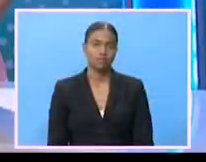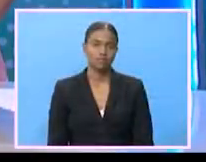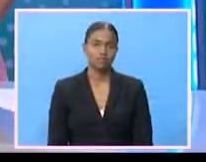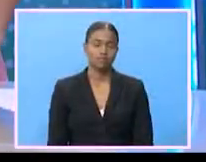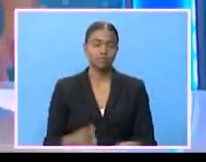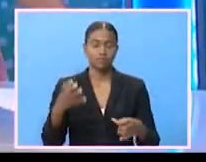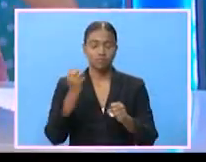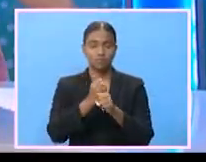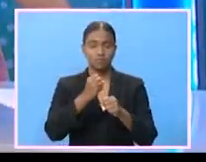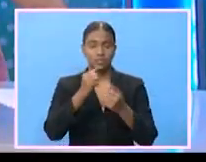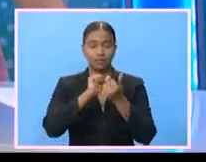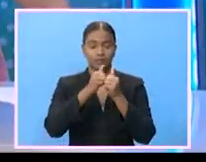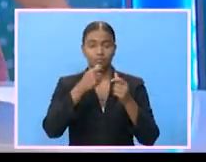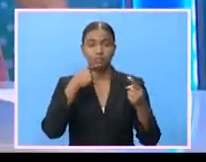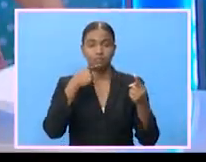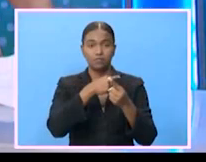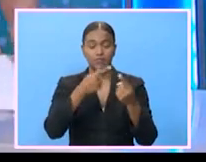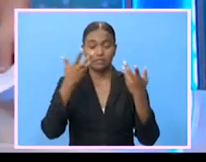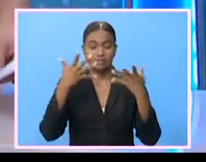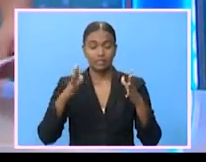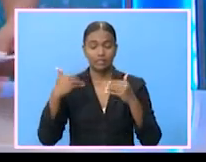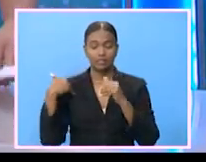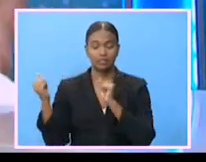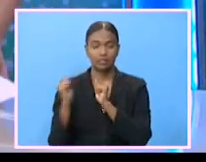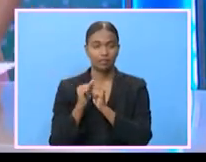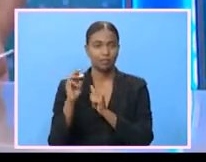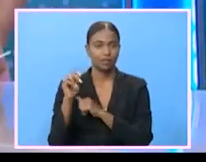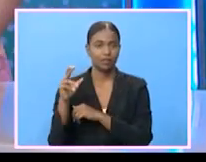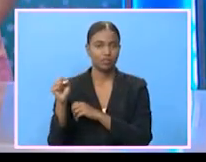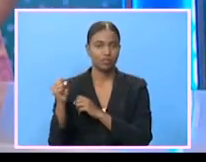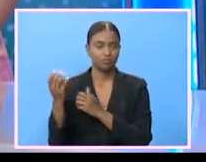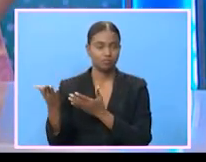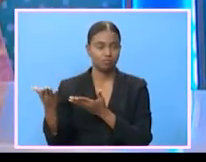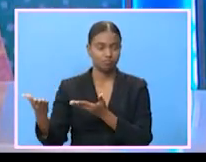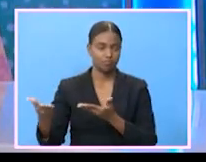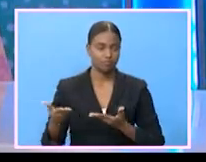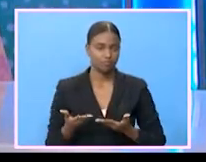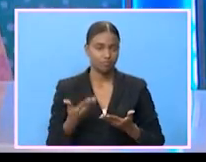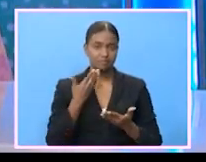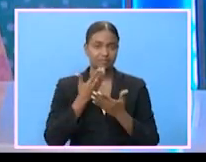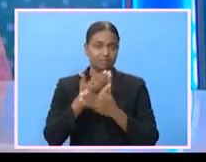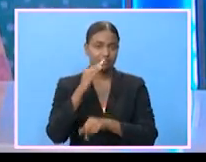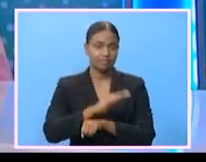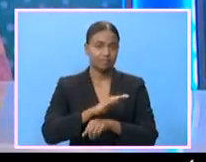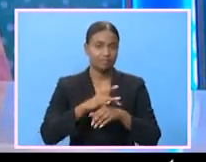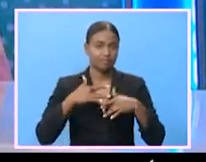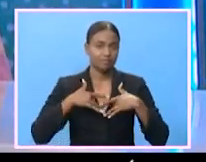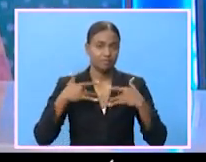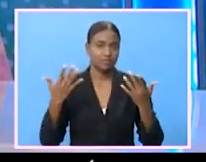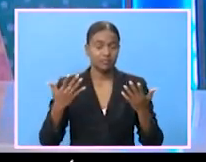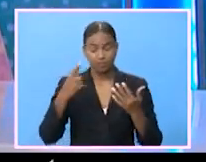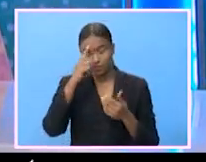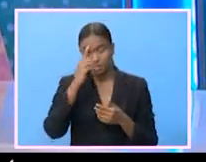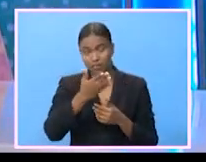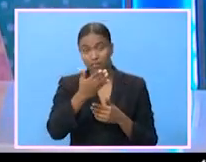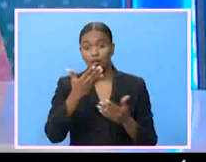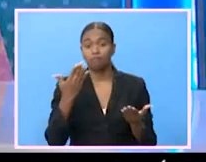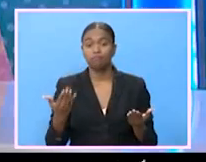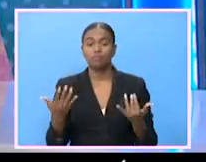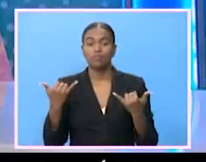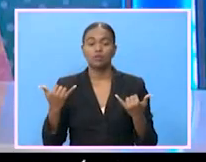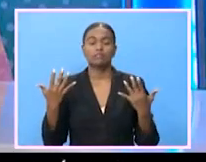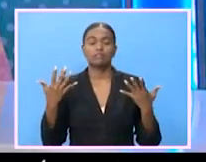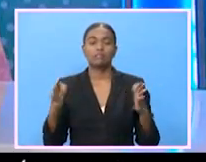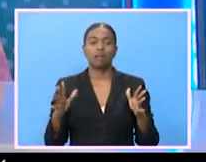Señores, en las informaciones deportivas ya está mi compañero Marcos Nibar conmigo. Bienvenido, Marcos. Muy buenas noches, Rafaelina. Buenas noches para ti. Bueno, señores, si ya